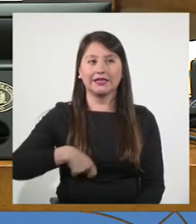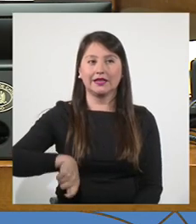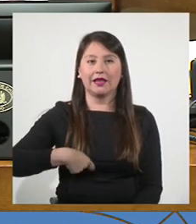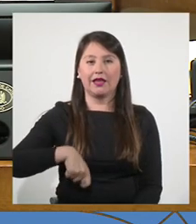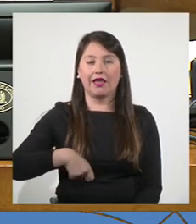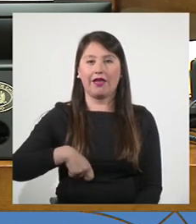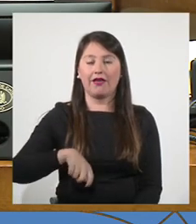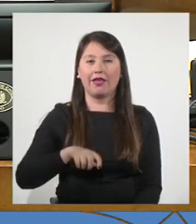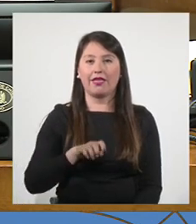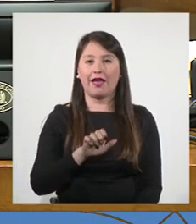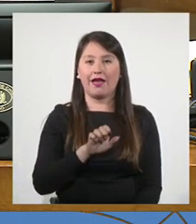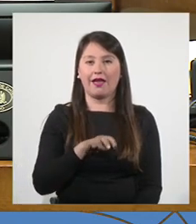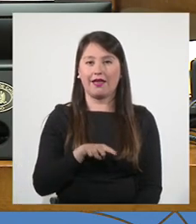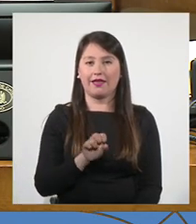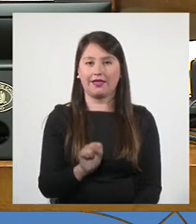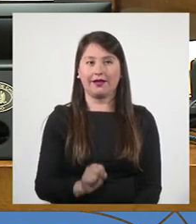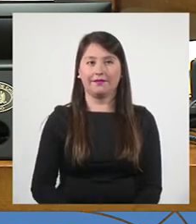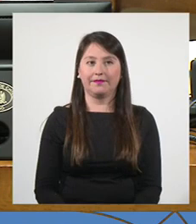von Baer.